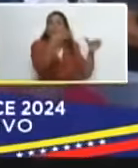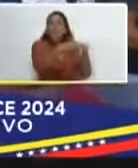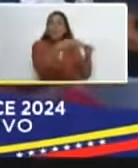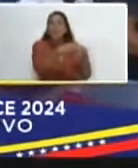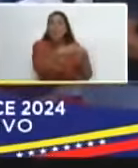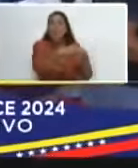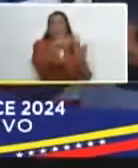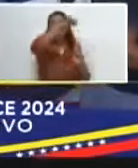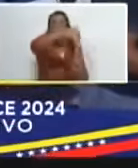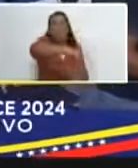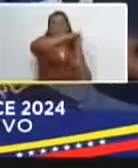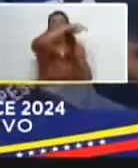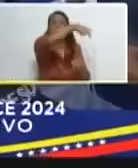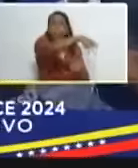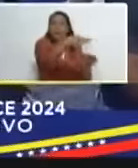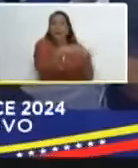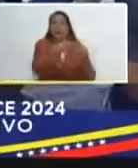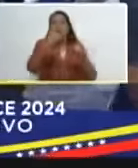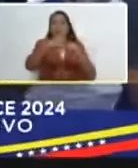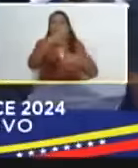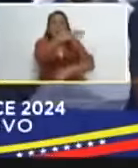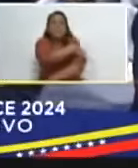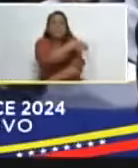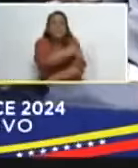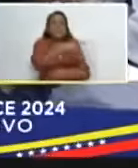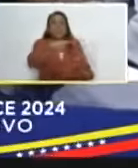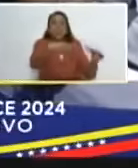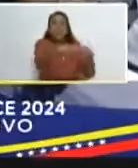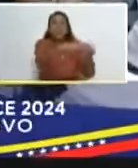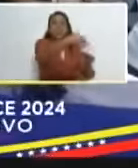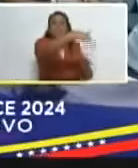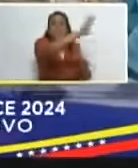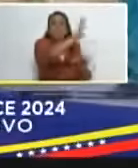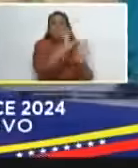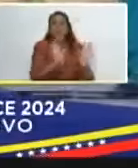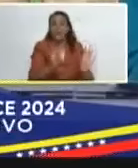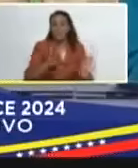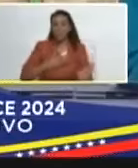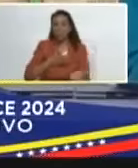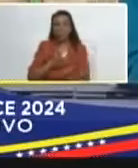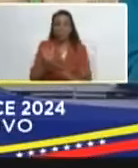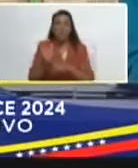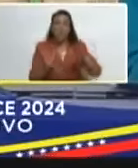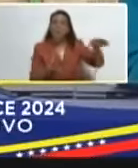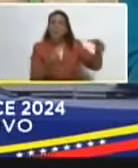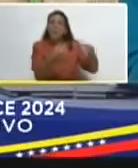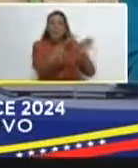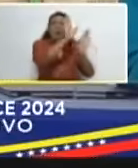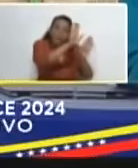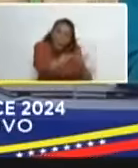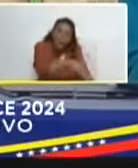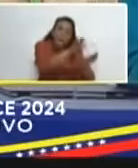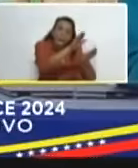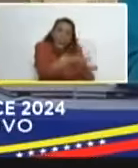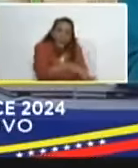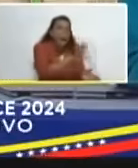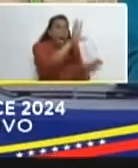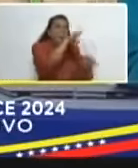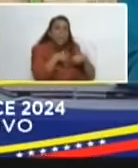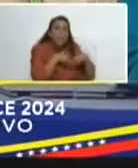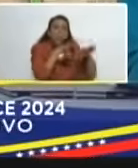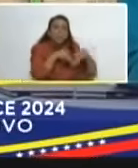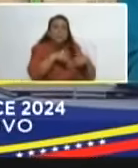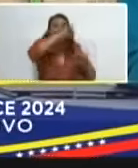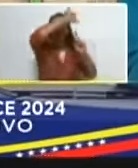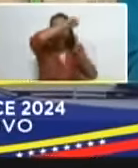son colonia de ellos. Allá los apellidos que tienen sus amos en el norte, allá ellos, y sus